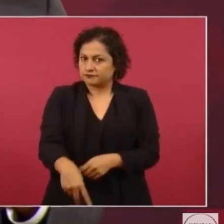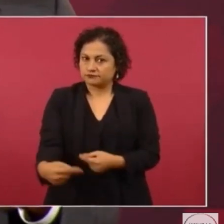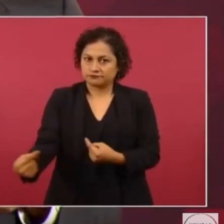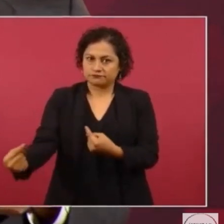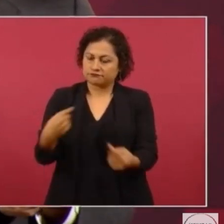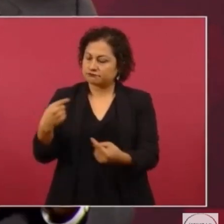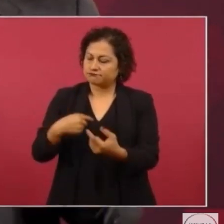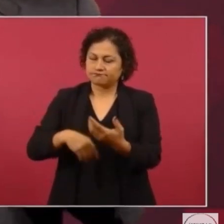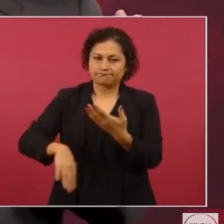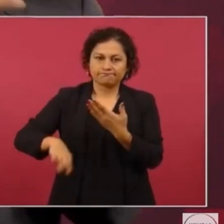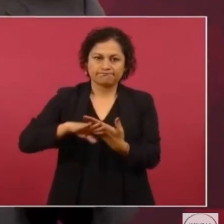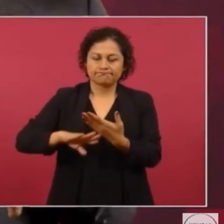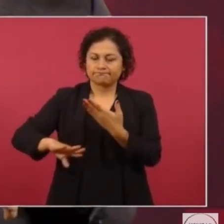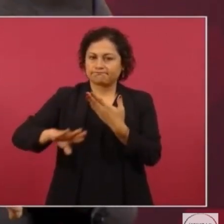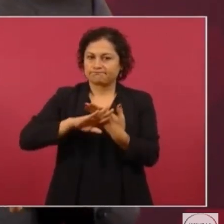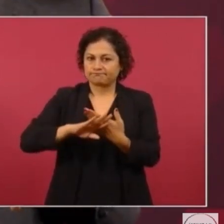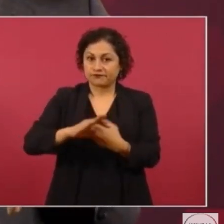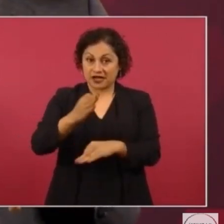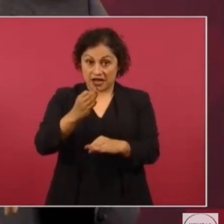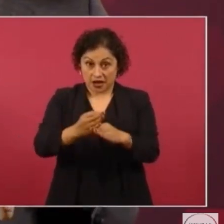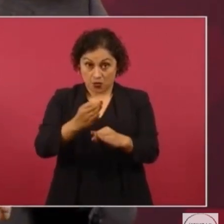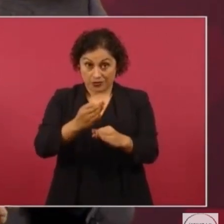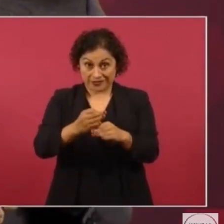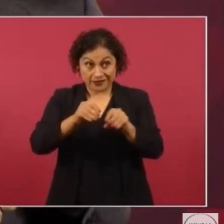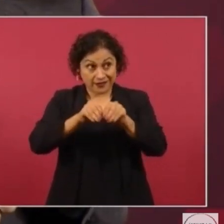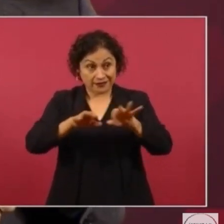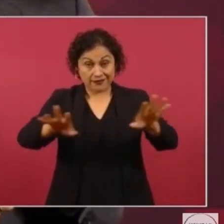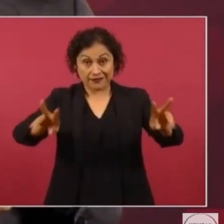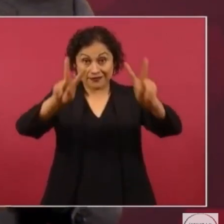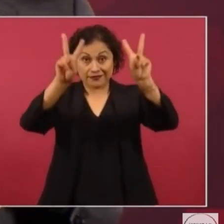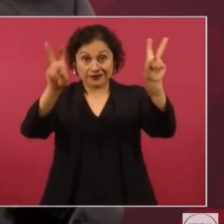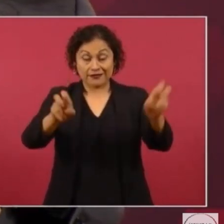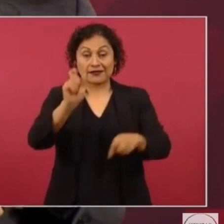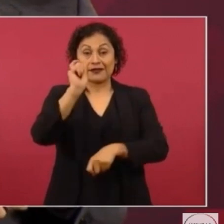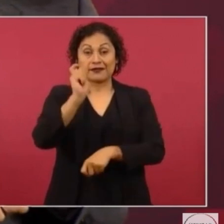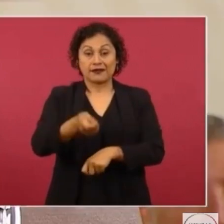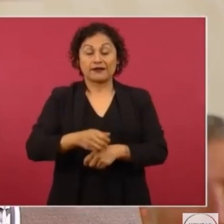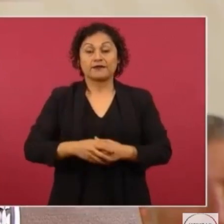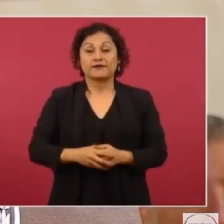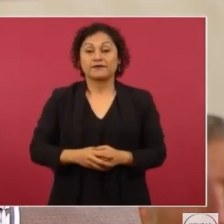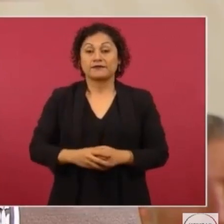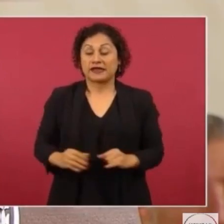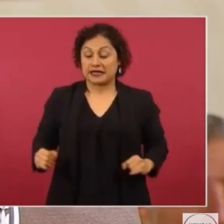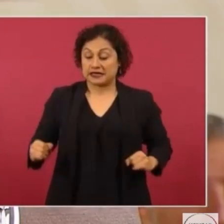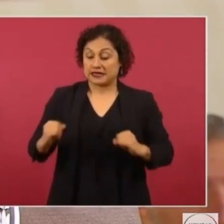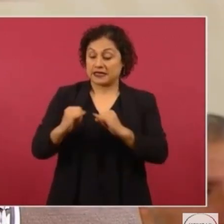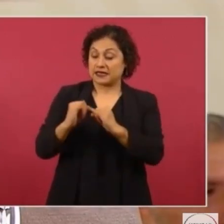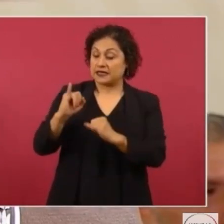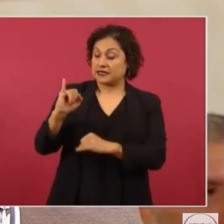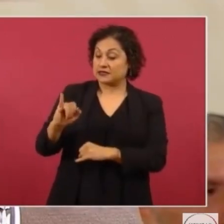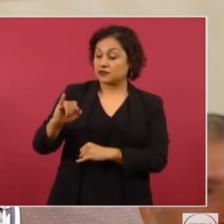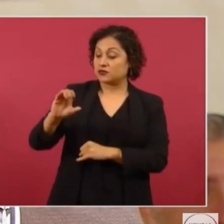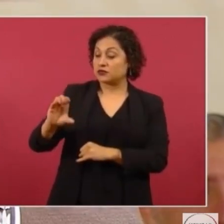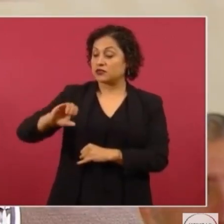¿Qué está saliendo ahora? El Instituto de Ciencias Jurídicas de la UNAM,